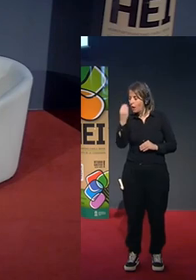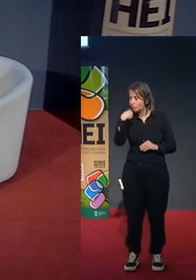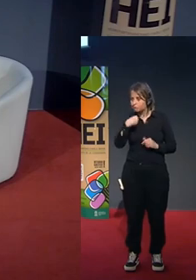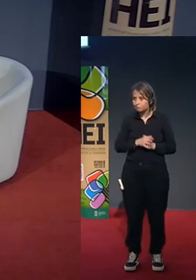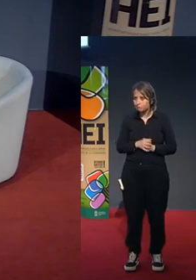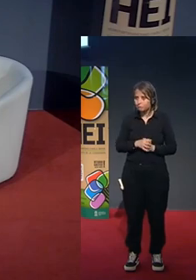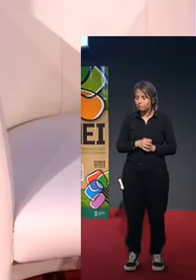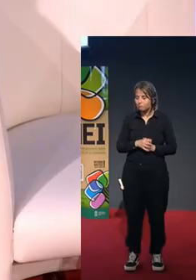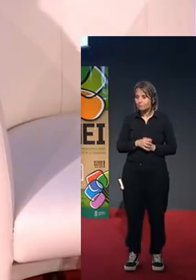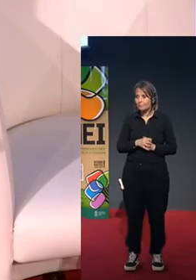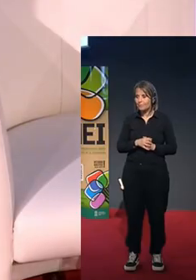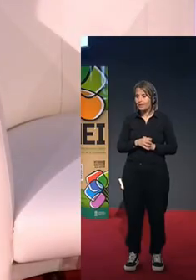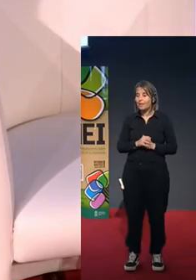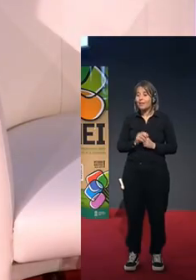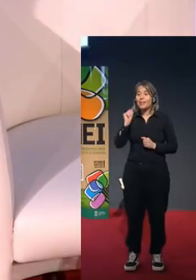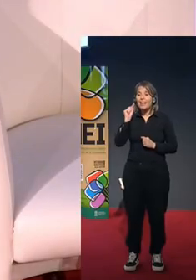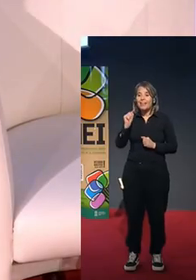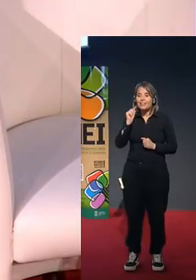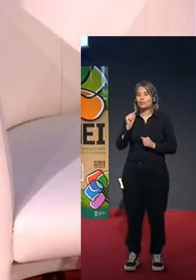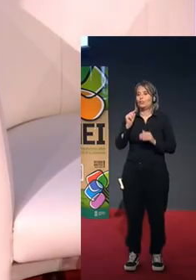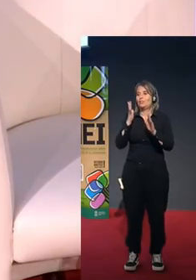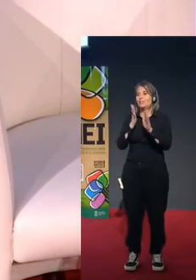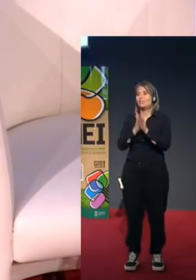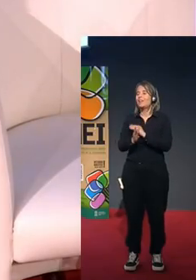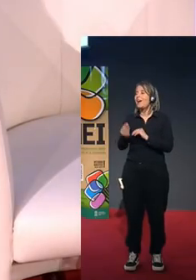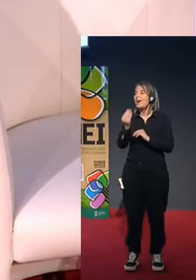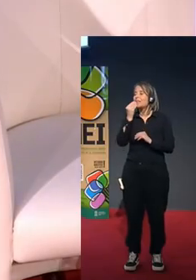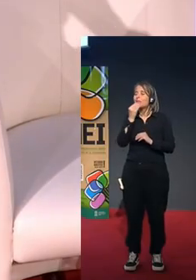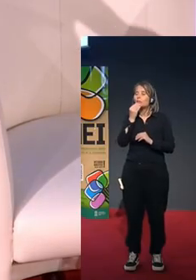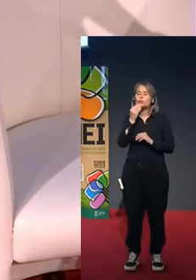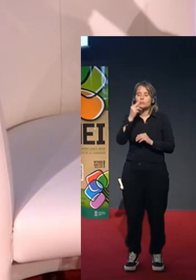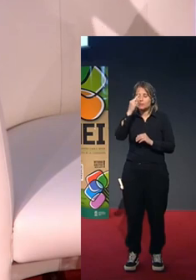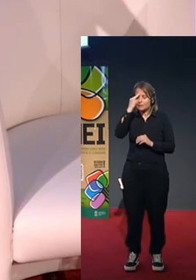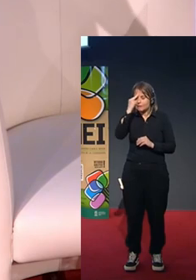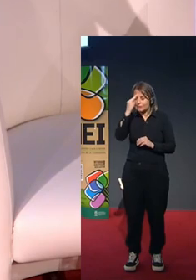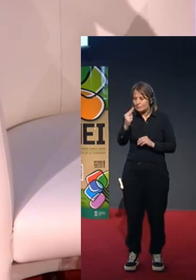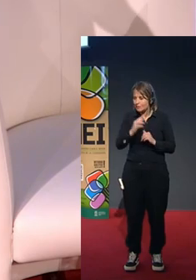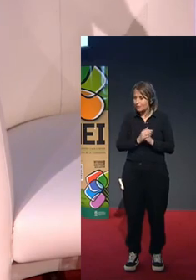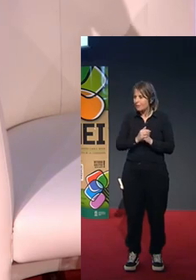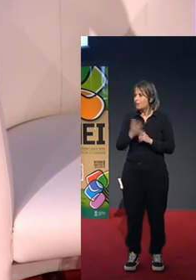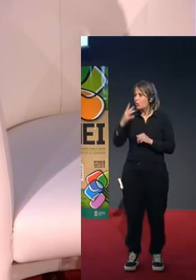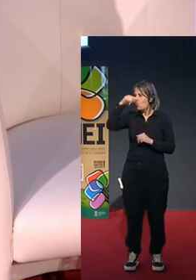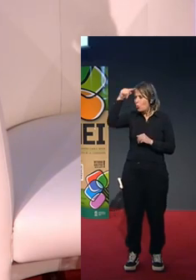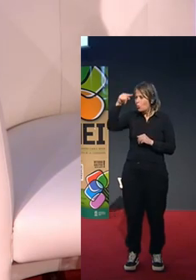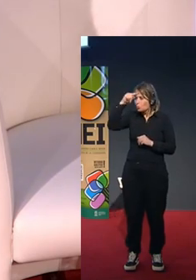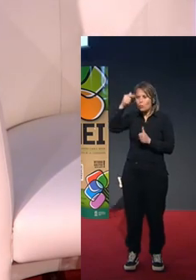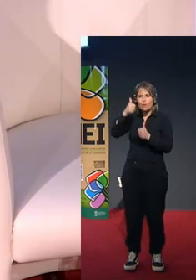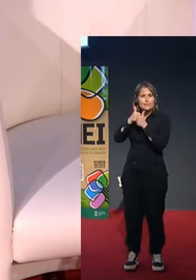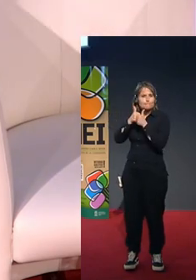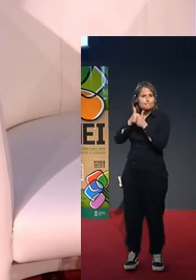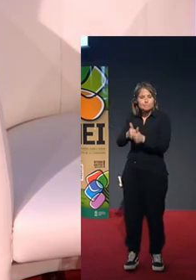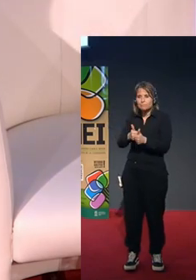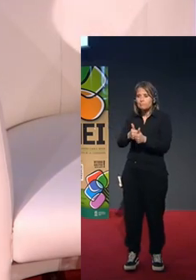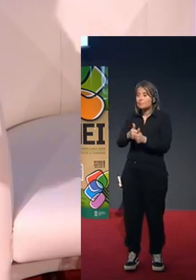comiera Esta es la sacralidad de los alimentos eh ha sido inherente a muchísimas culturas que